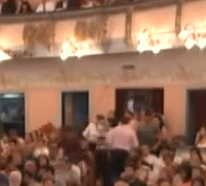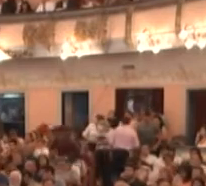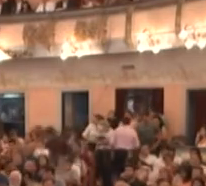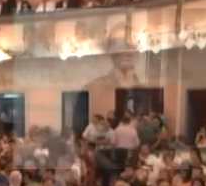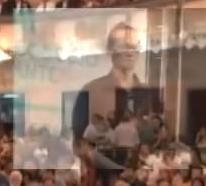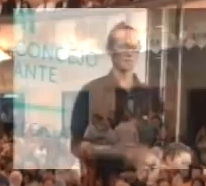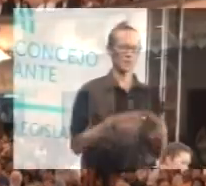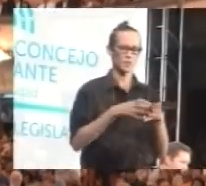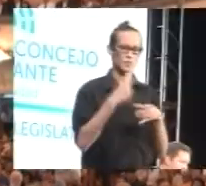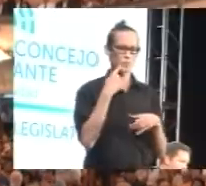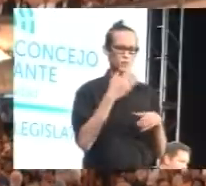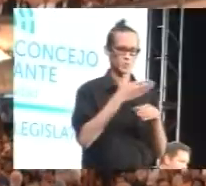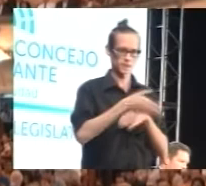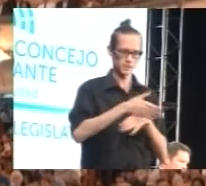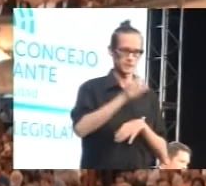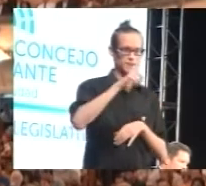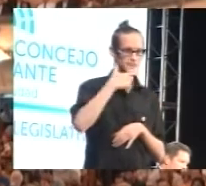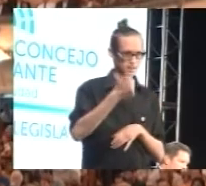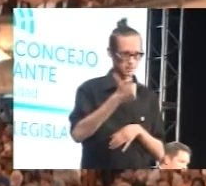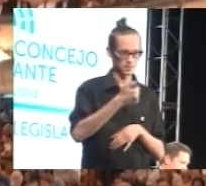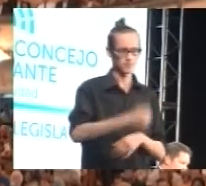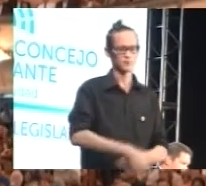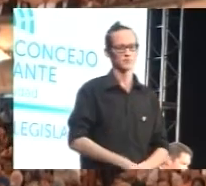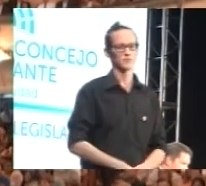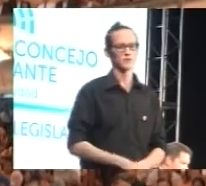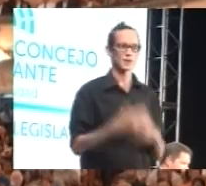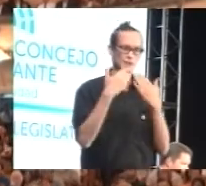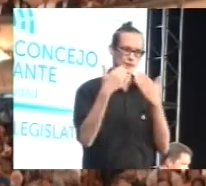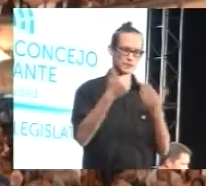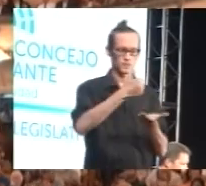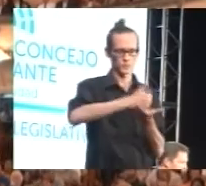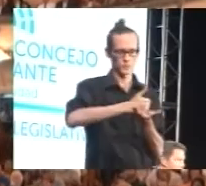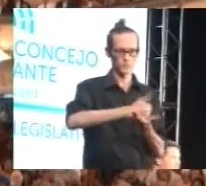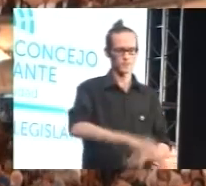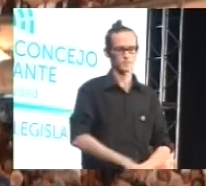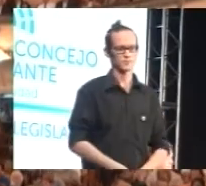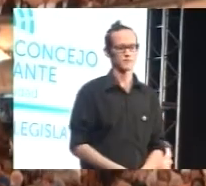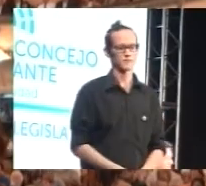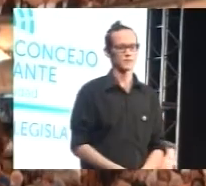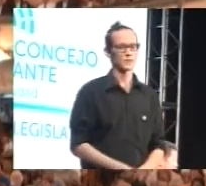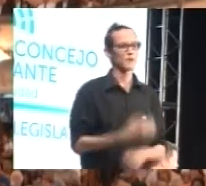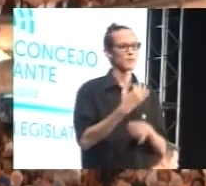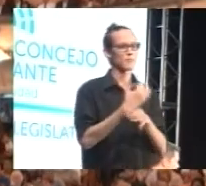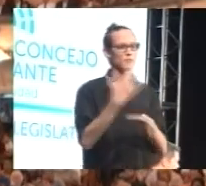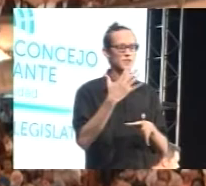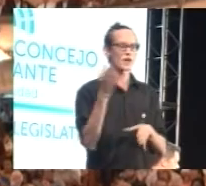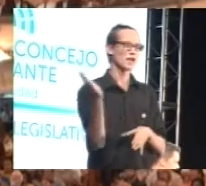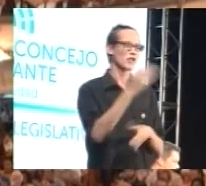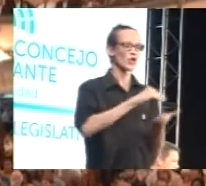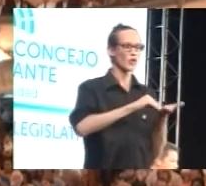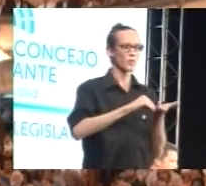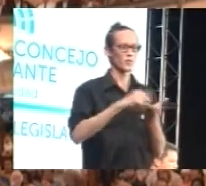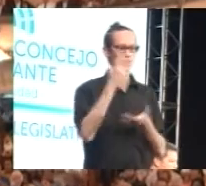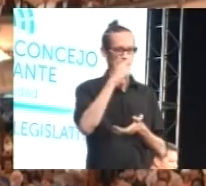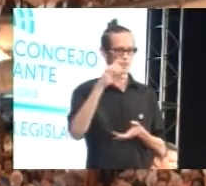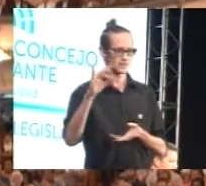Al equipo municipal de accesibilidad en lenguas de señas argentina, muchas gracias por estar. Y especialmente a todos los empleados del Consejo